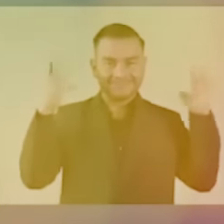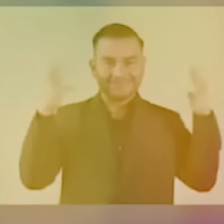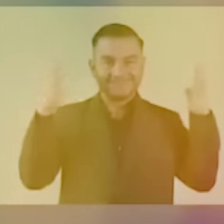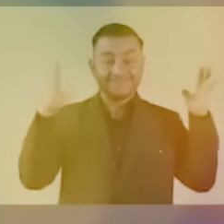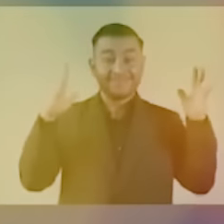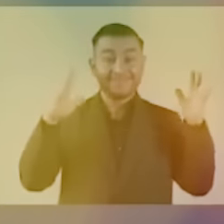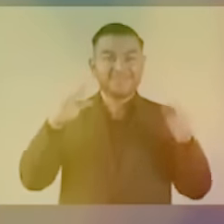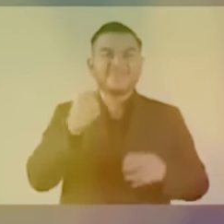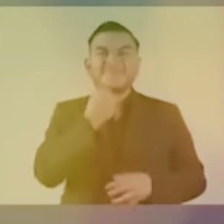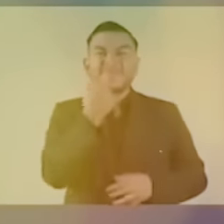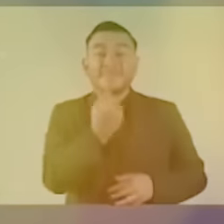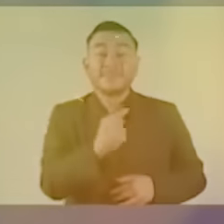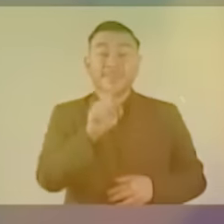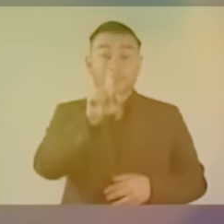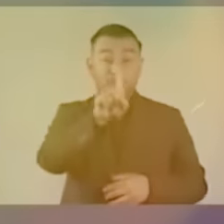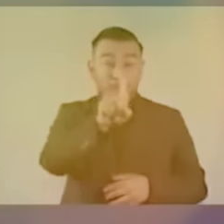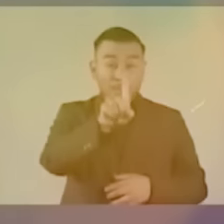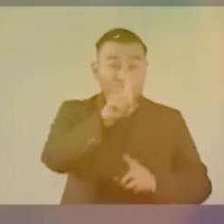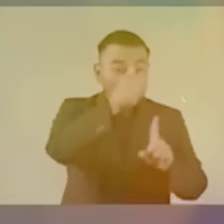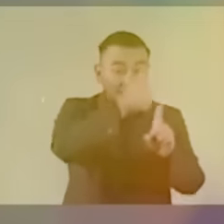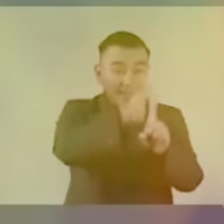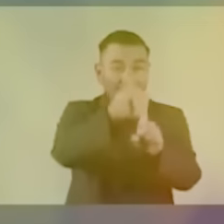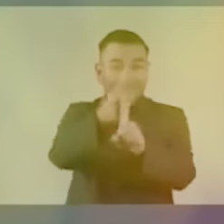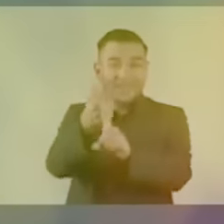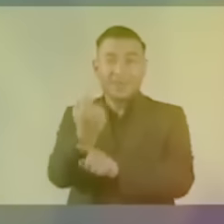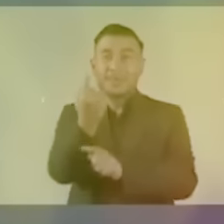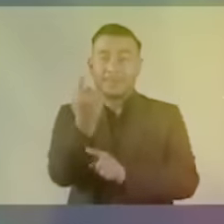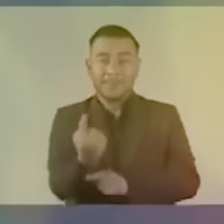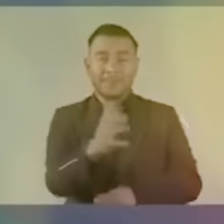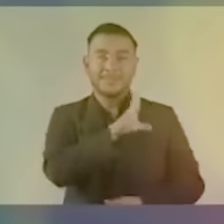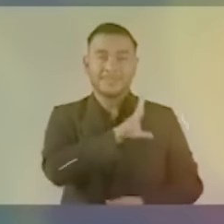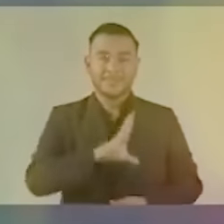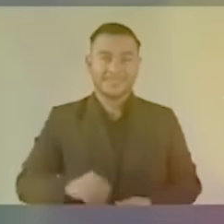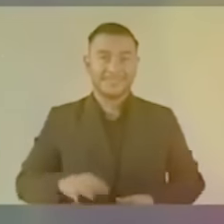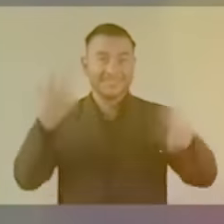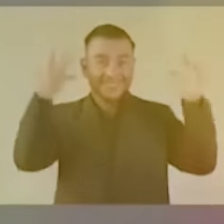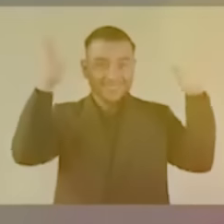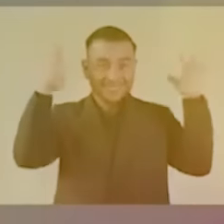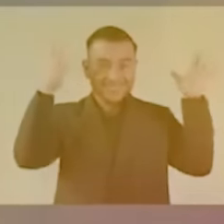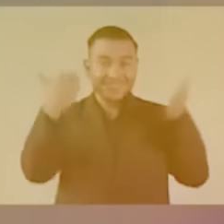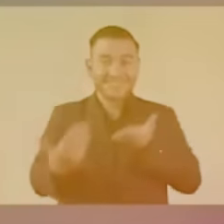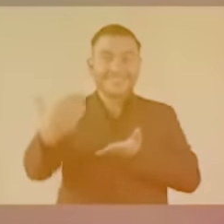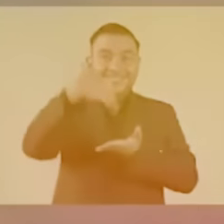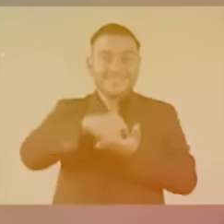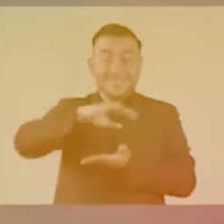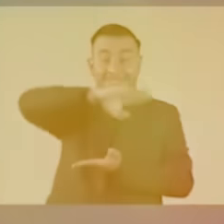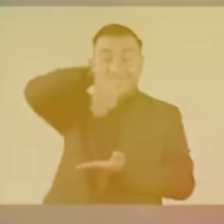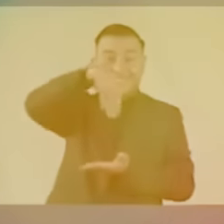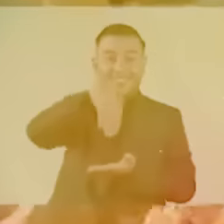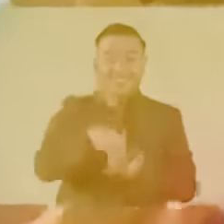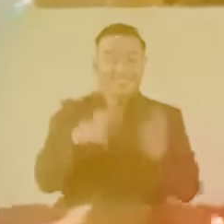Me refiero a uno y cada uno de los salvadoreños que nos acompañan aquí en esta